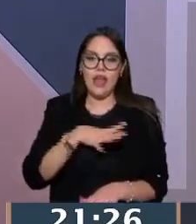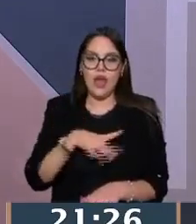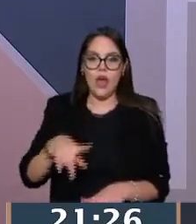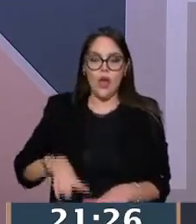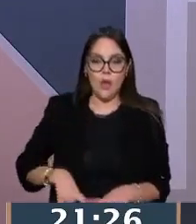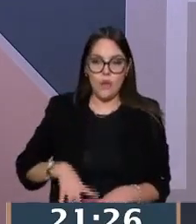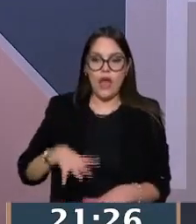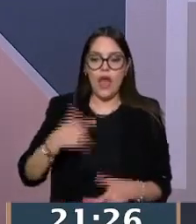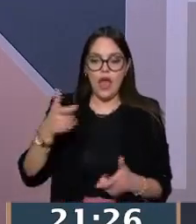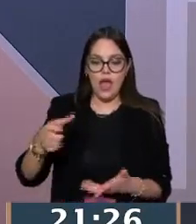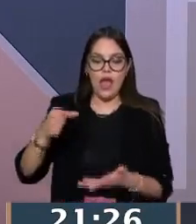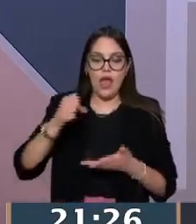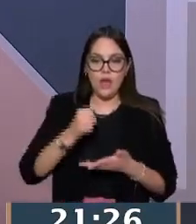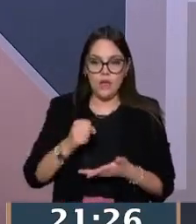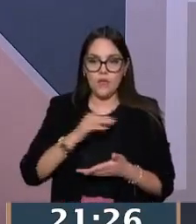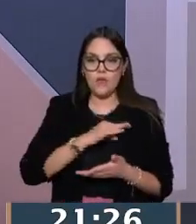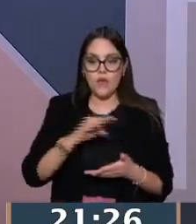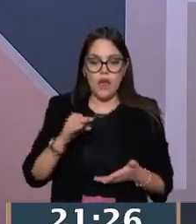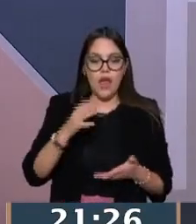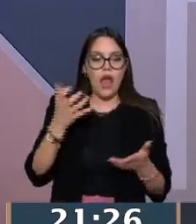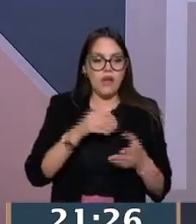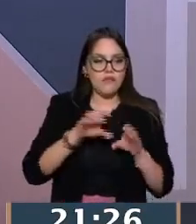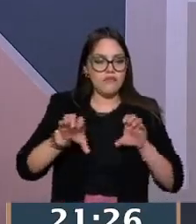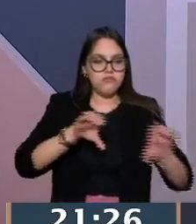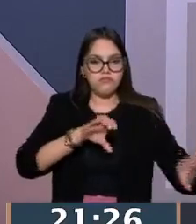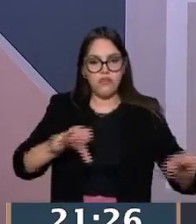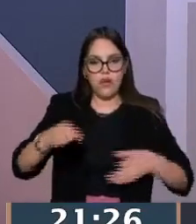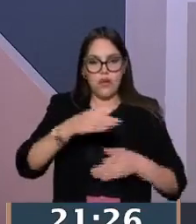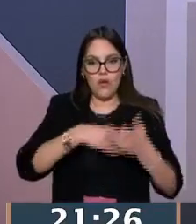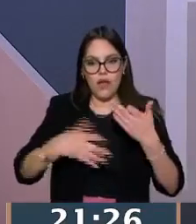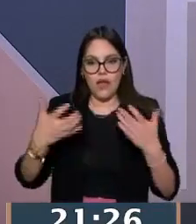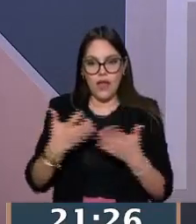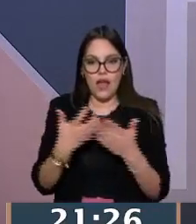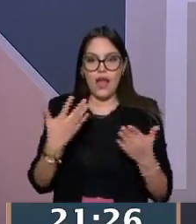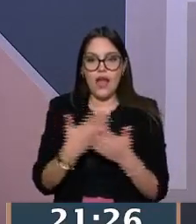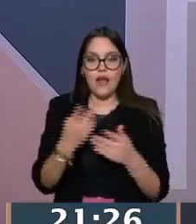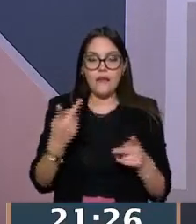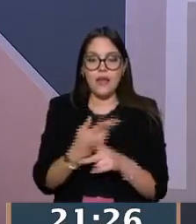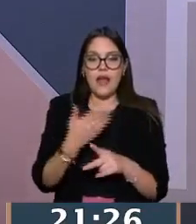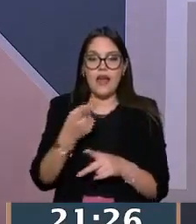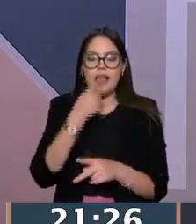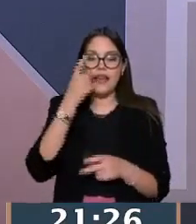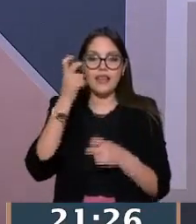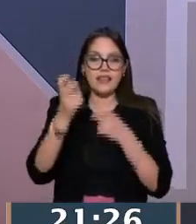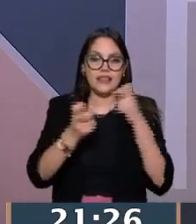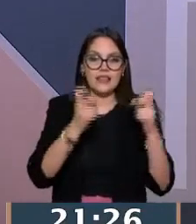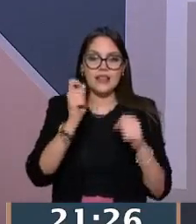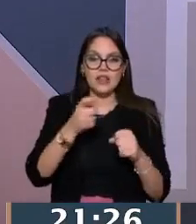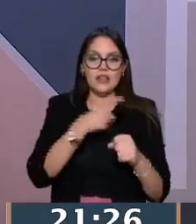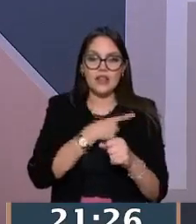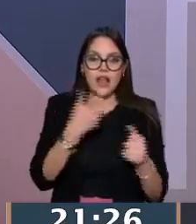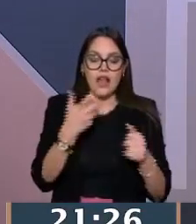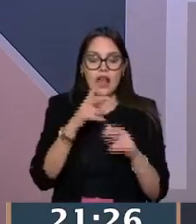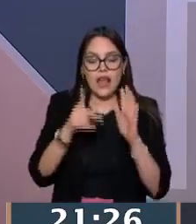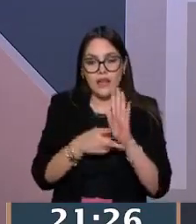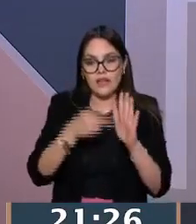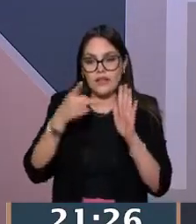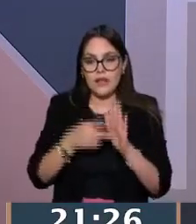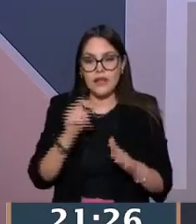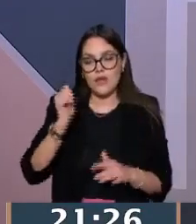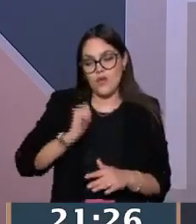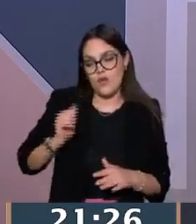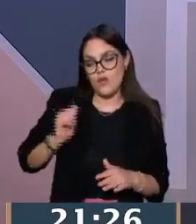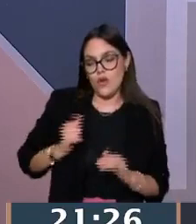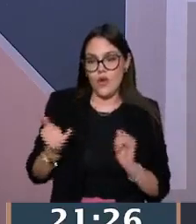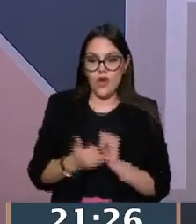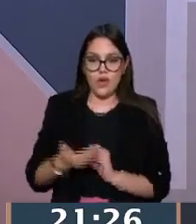recursos y que los aplica y no se los queda nada más para sus cuates. Lo que vemos hoy con ese discurso es que no solo repite a la manera colonial, porque al